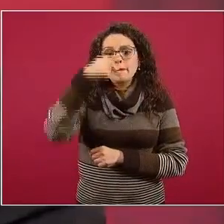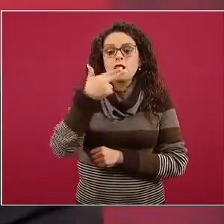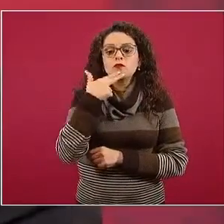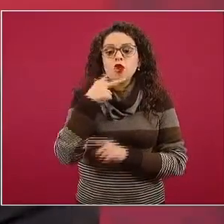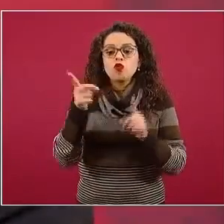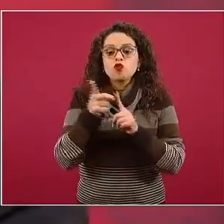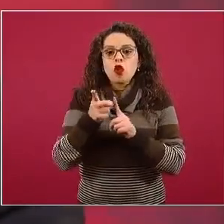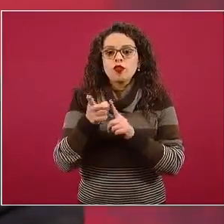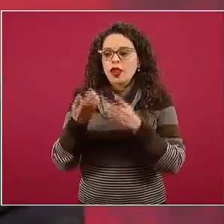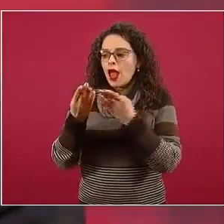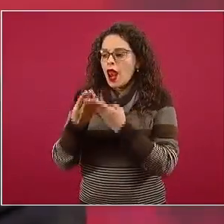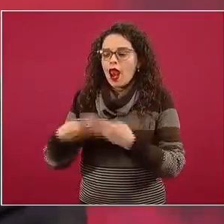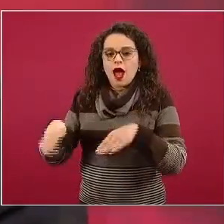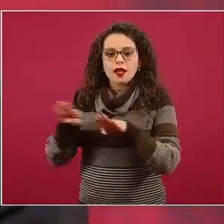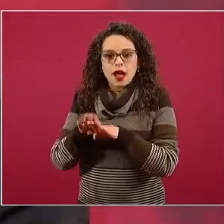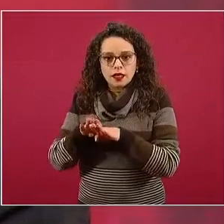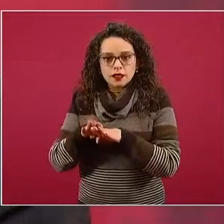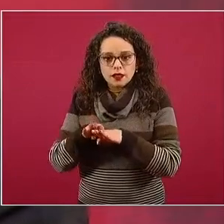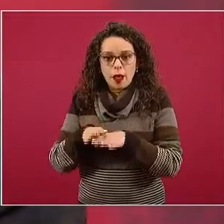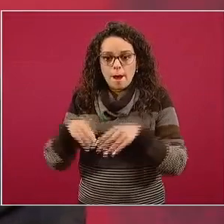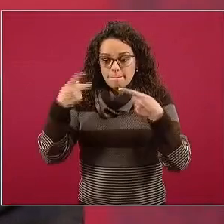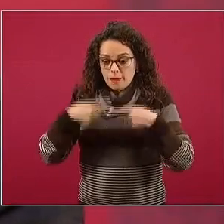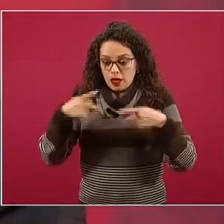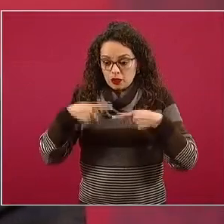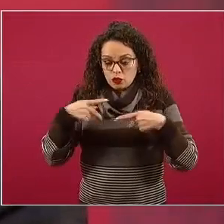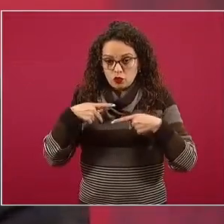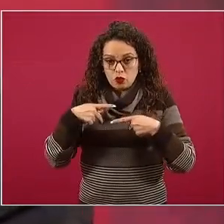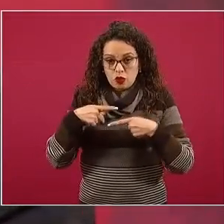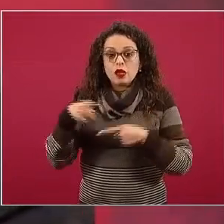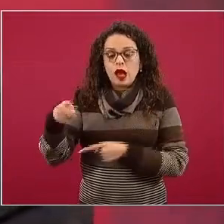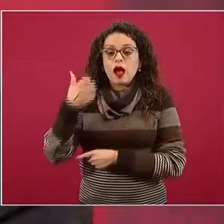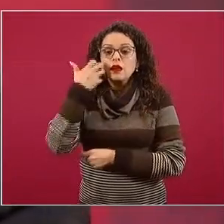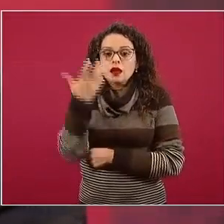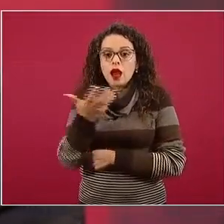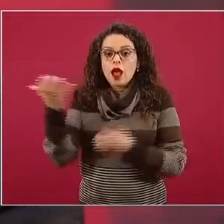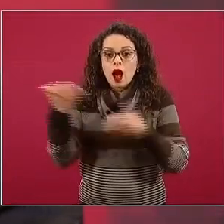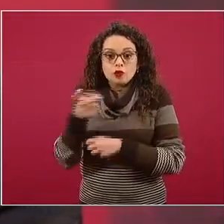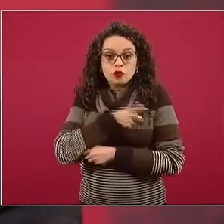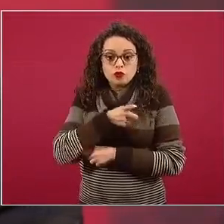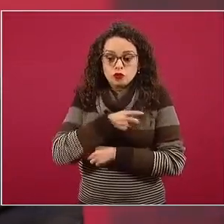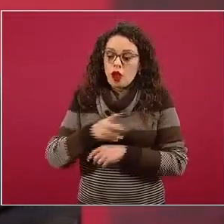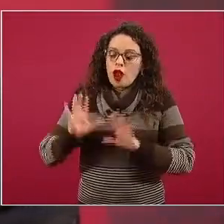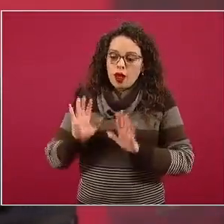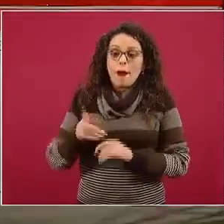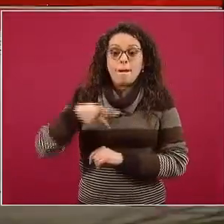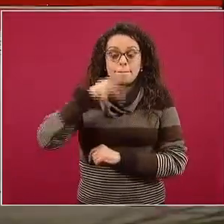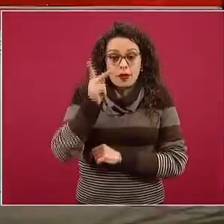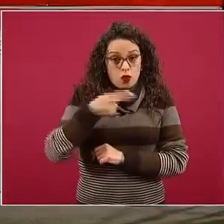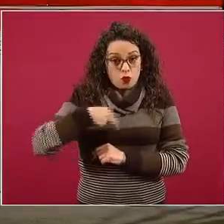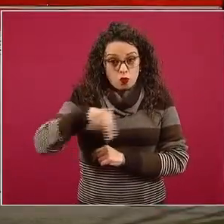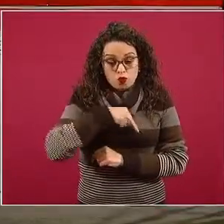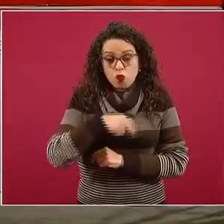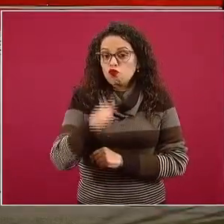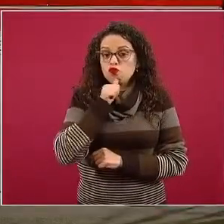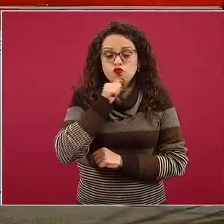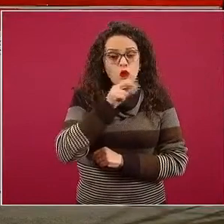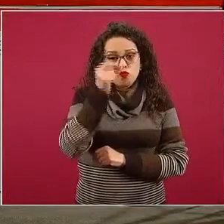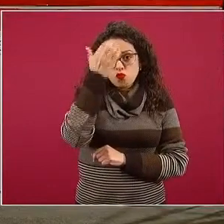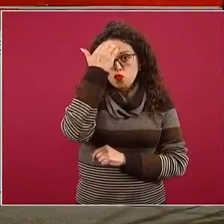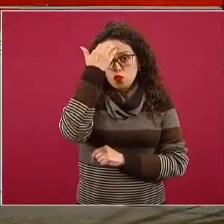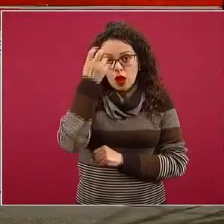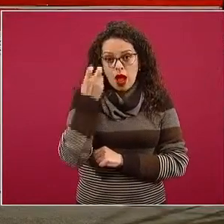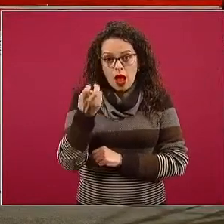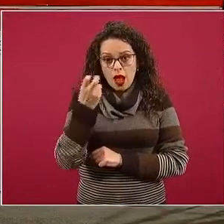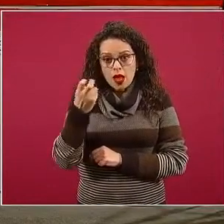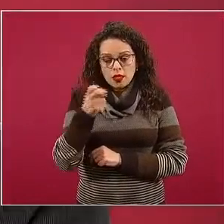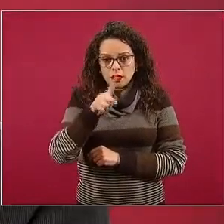para autoadministración por parte de las personas usuarias. No conocemos todavía esa tecnología en México, es